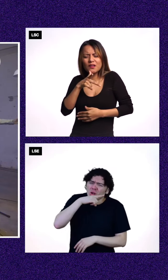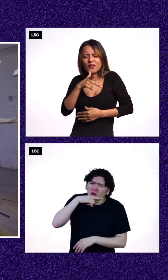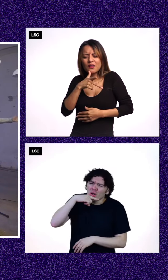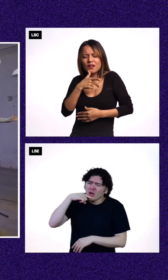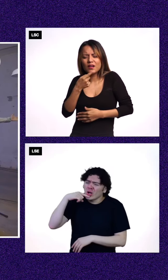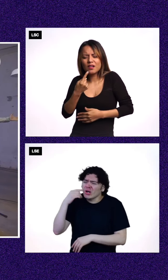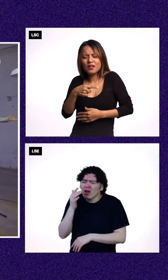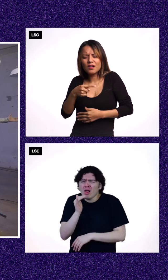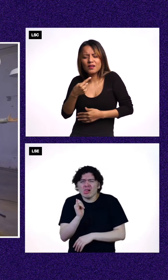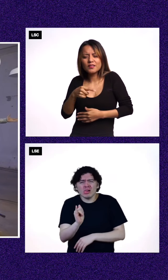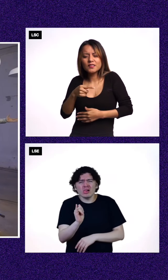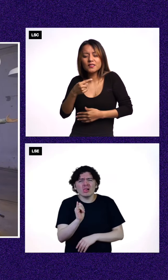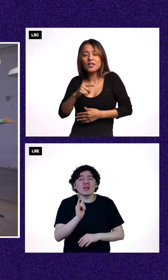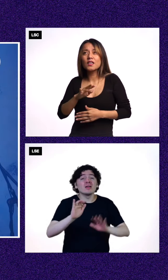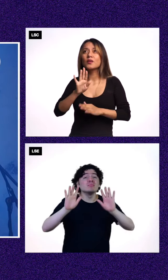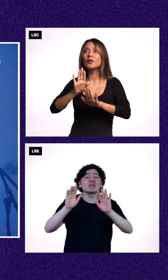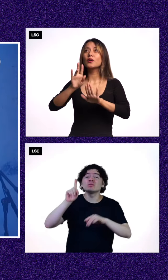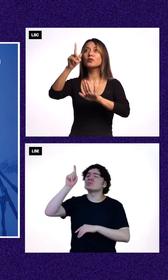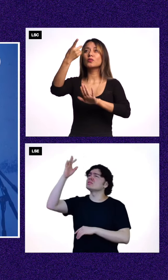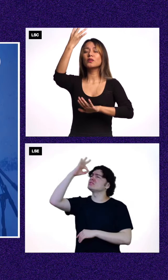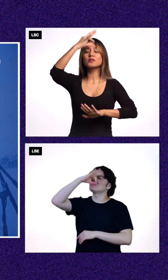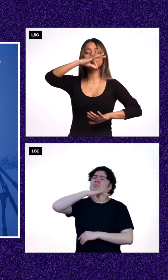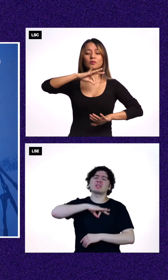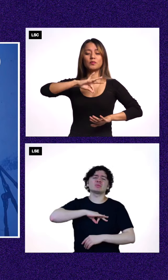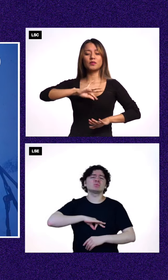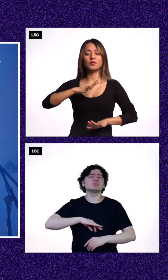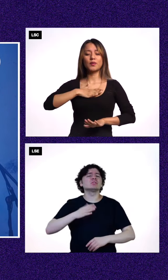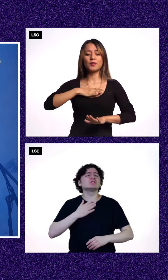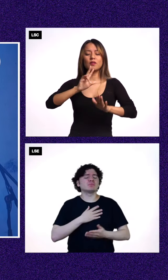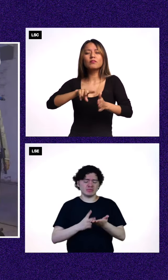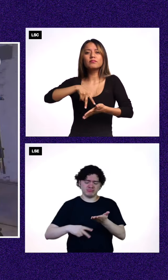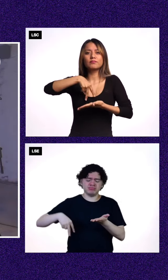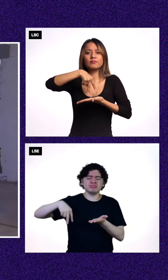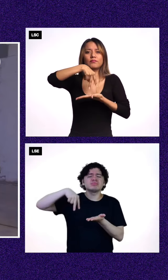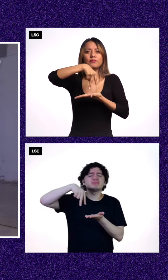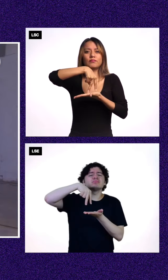dolor, tu Espíritu me levantó.